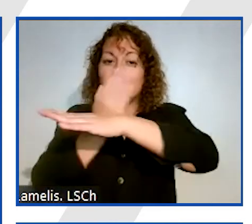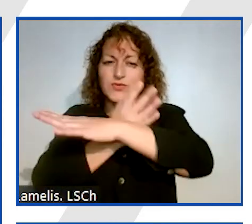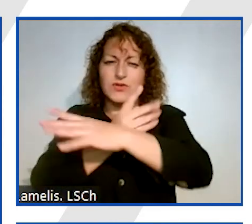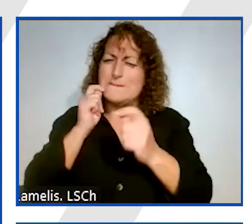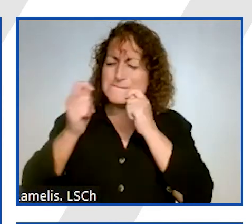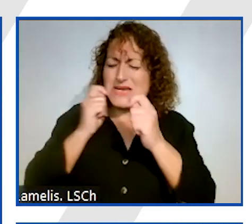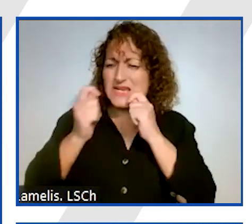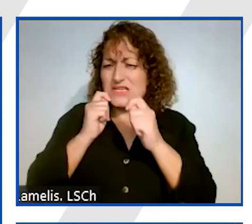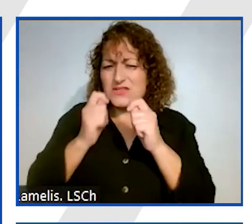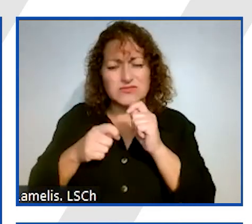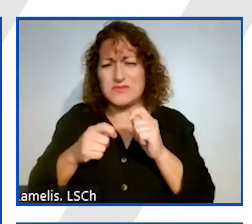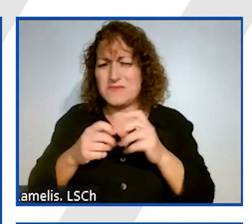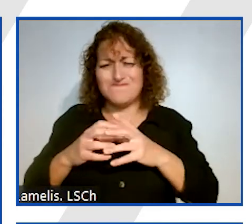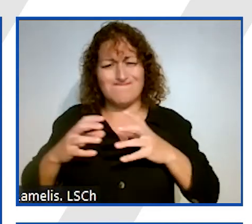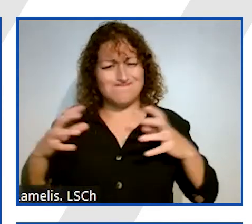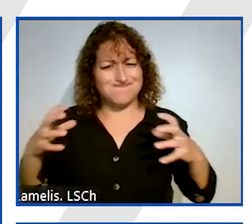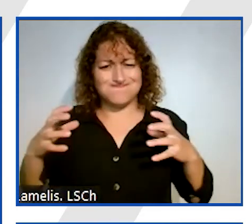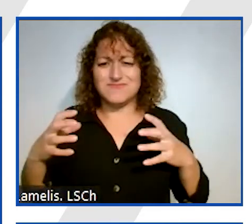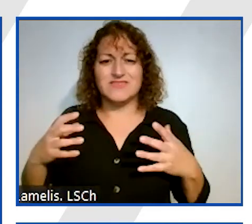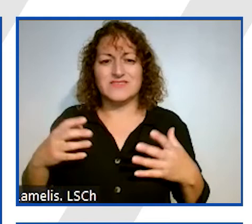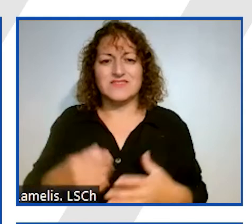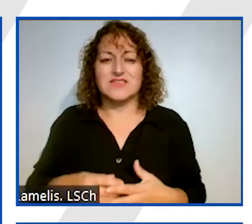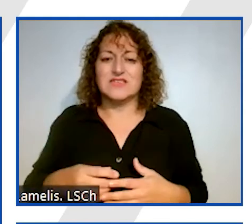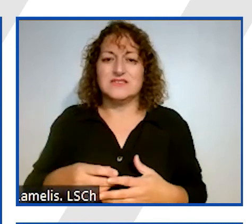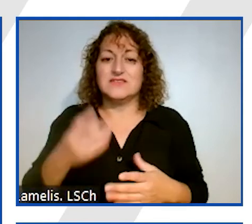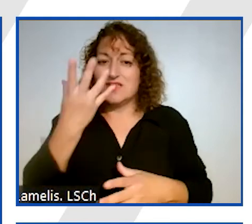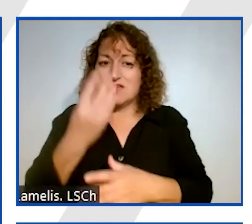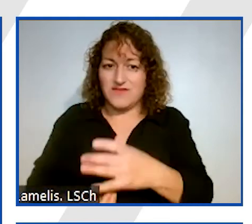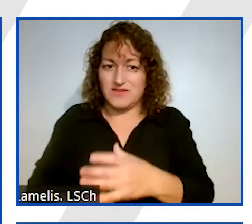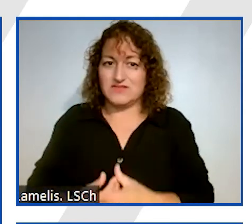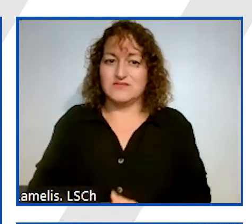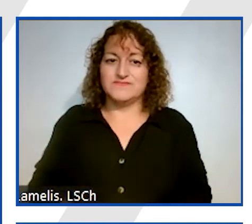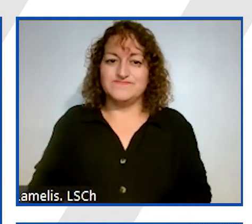extinción, que son todos los tollos que nos comemos de aquí del mercado.